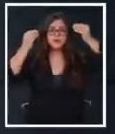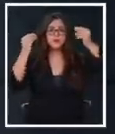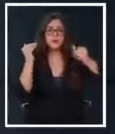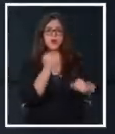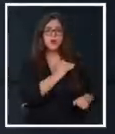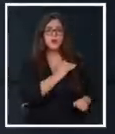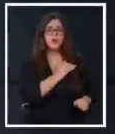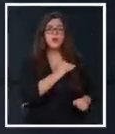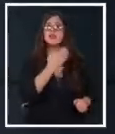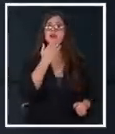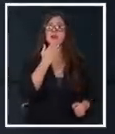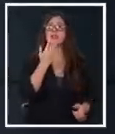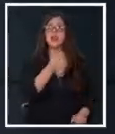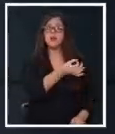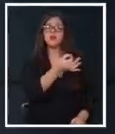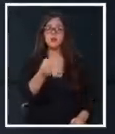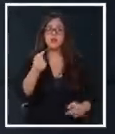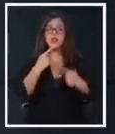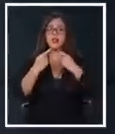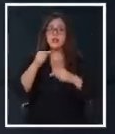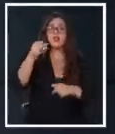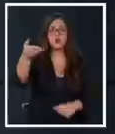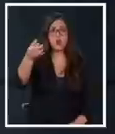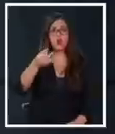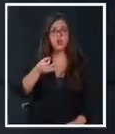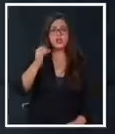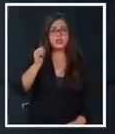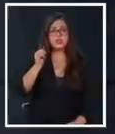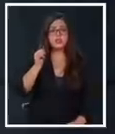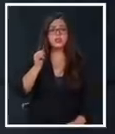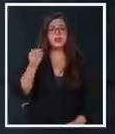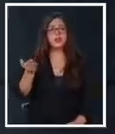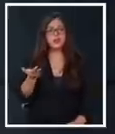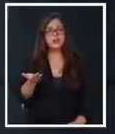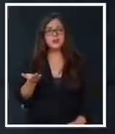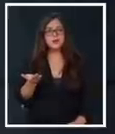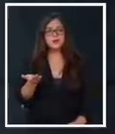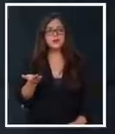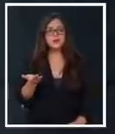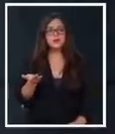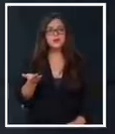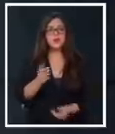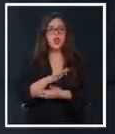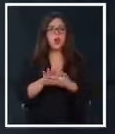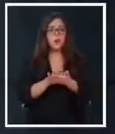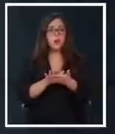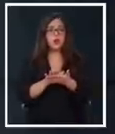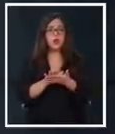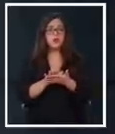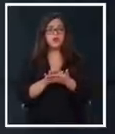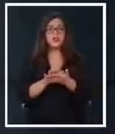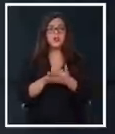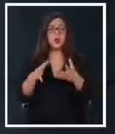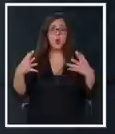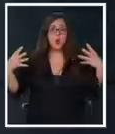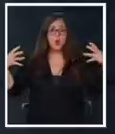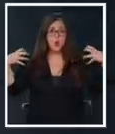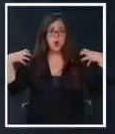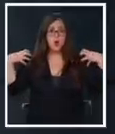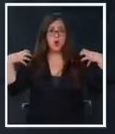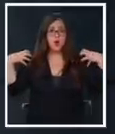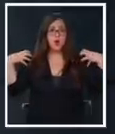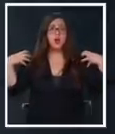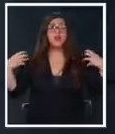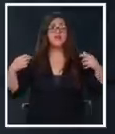que lo mencionaba también la entrevista a la que hace referencia que tiene que ver con cuando uno llega a una responsabilidad tan alta como ésta